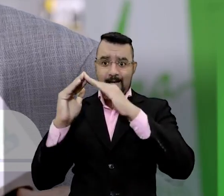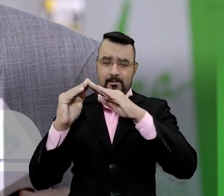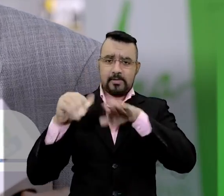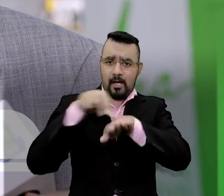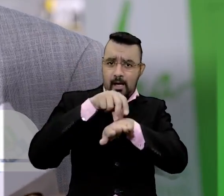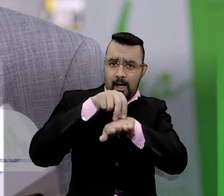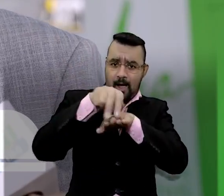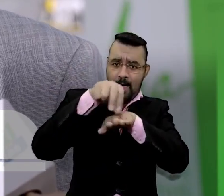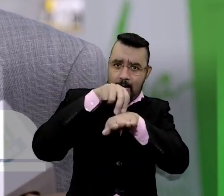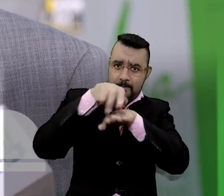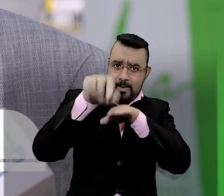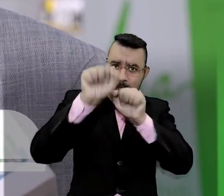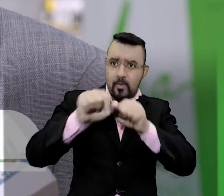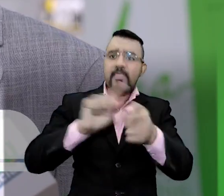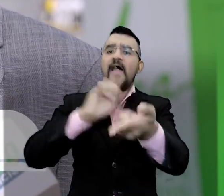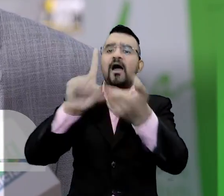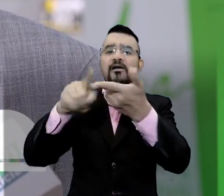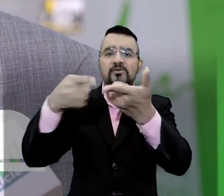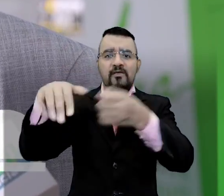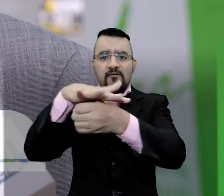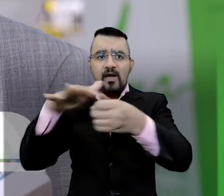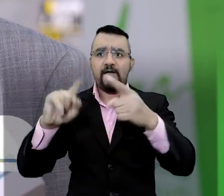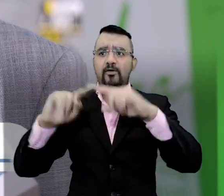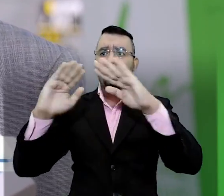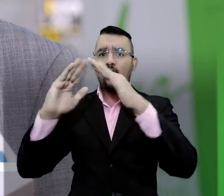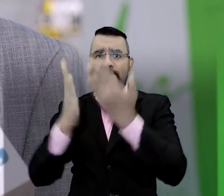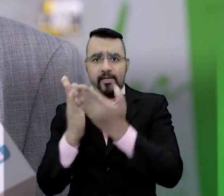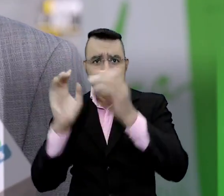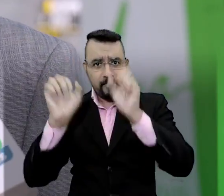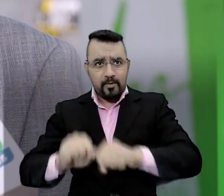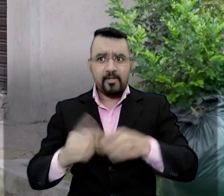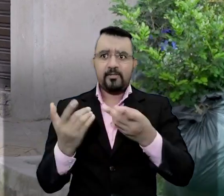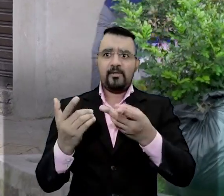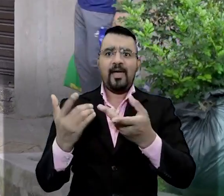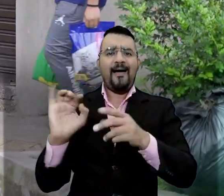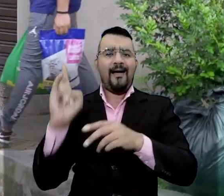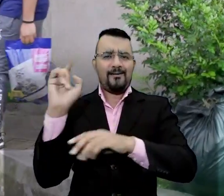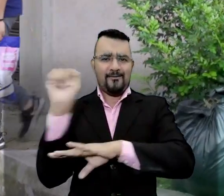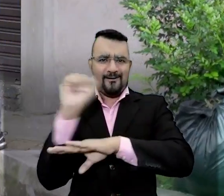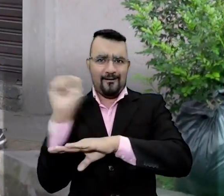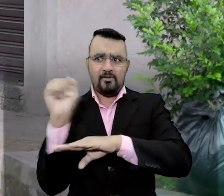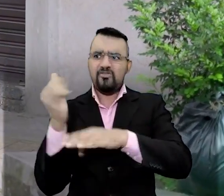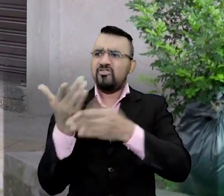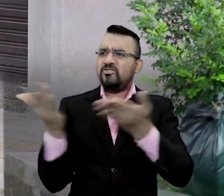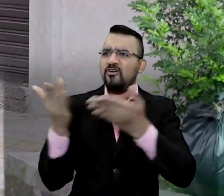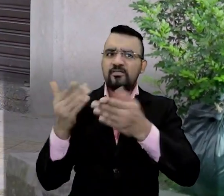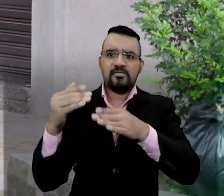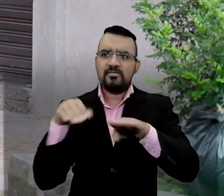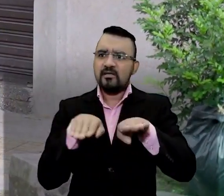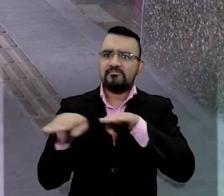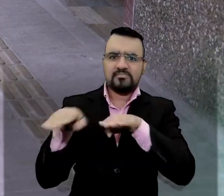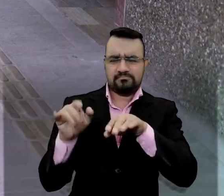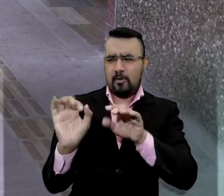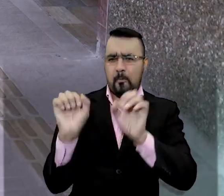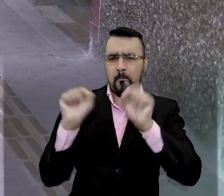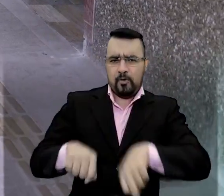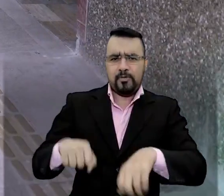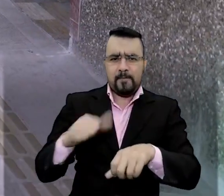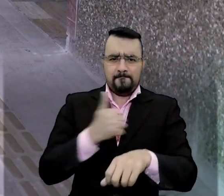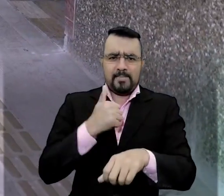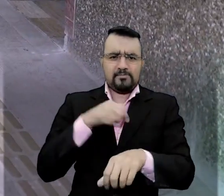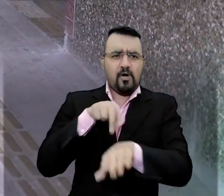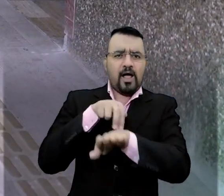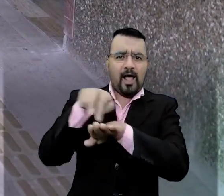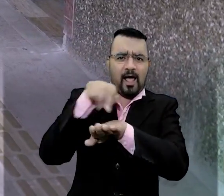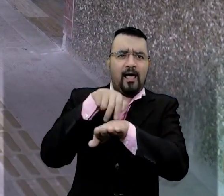en el barrio, caminen hacia el colegio, caminen hacia el trabajo, dejen el vehículo, la moto, el carro, dejen de contaminar, pero